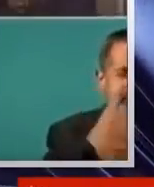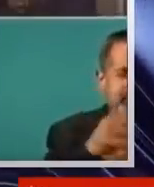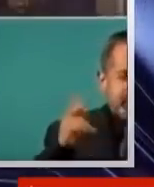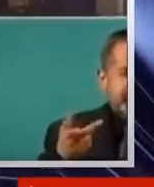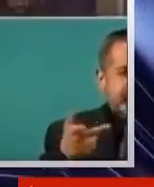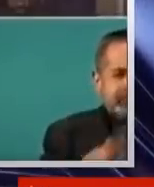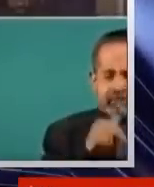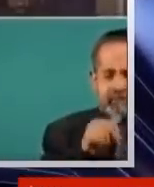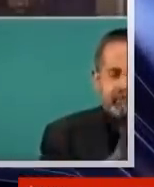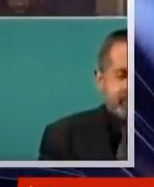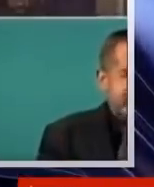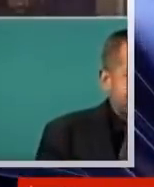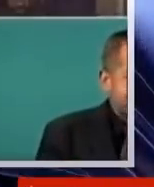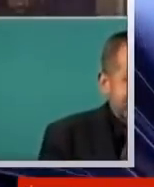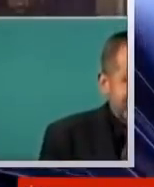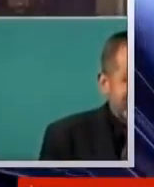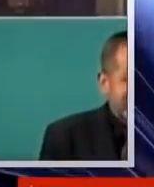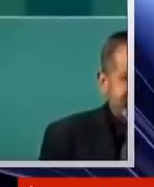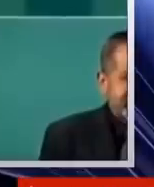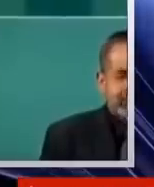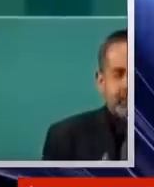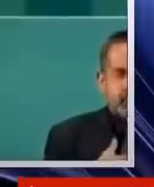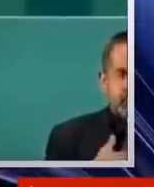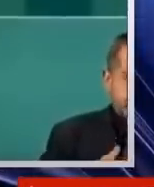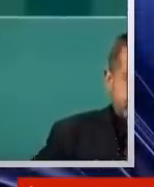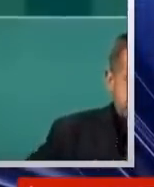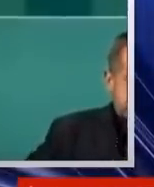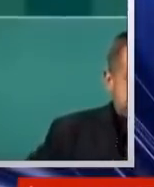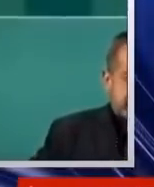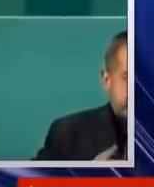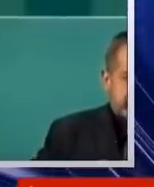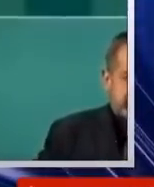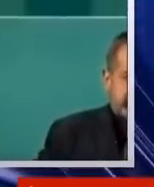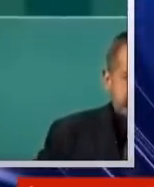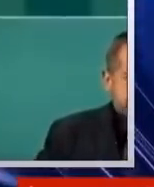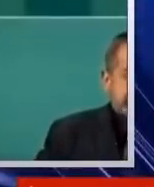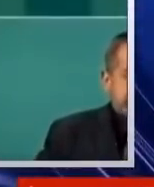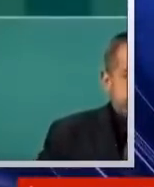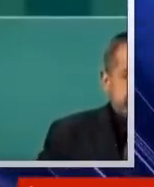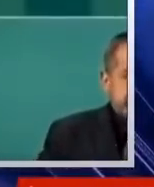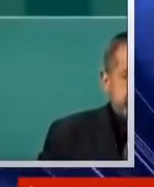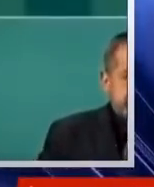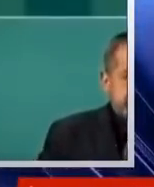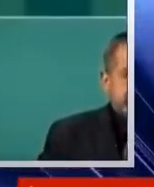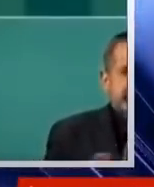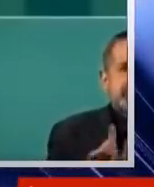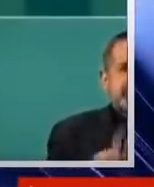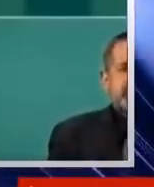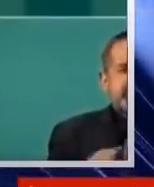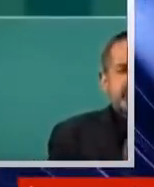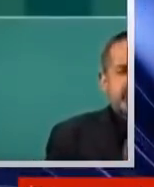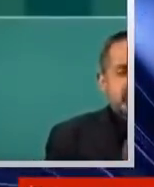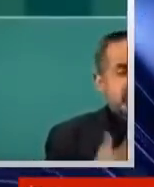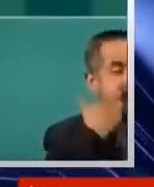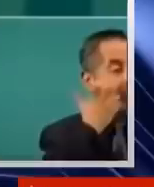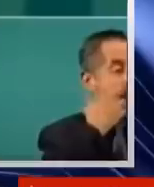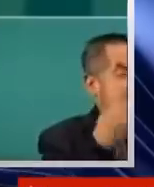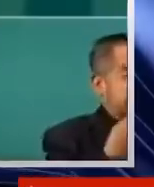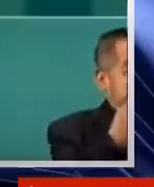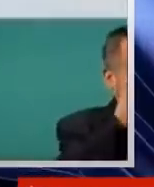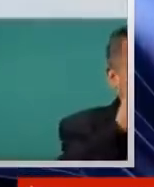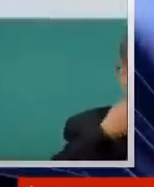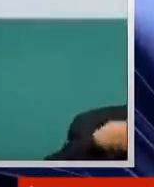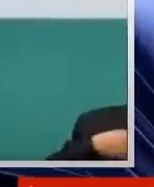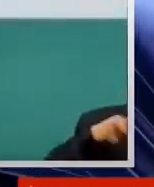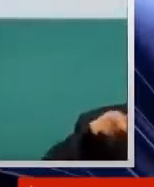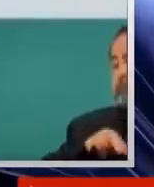porque no es ese mi estilo eso tiene que ver más con lo espectacular y lo que es